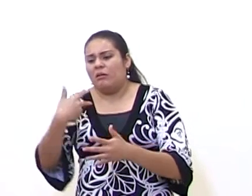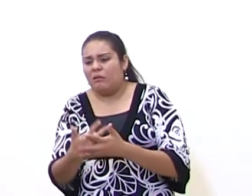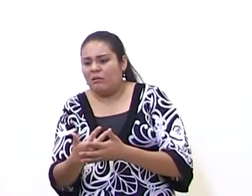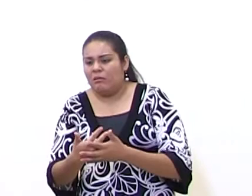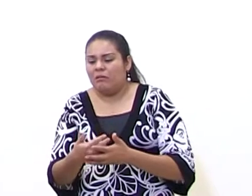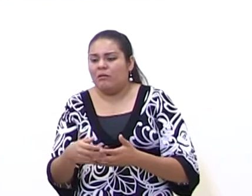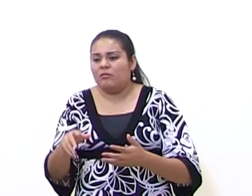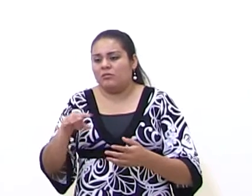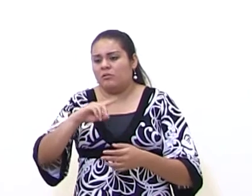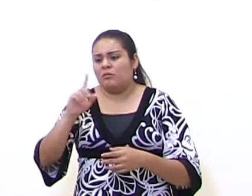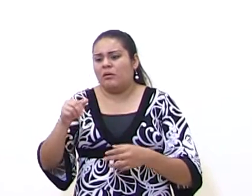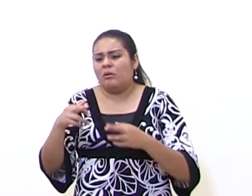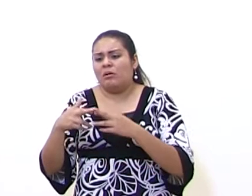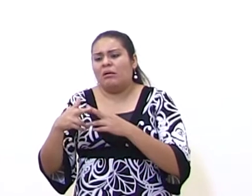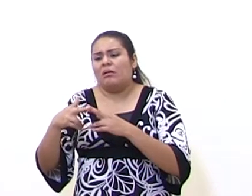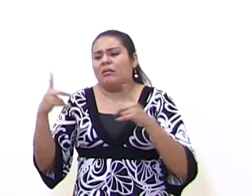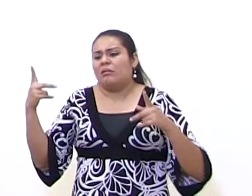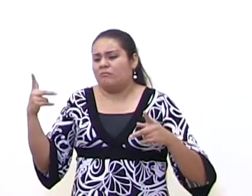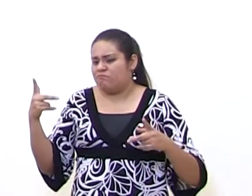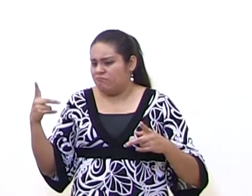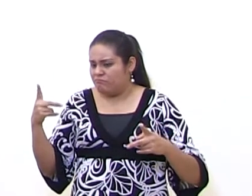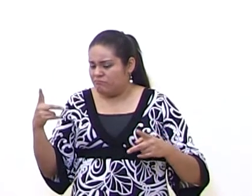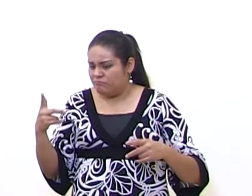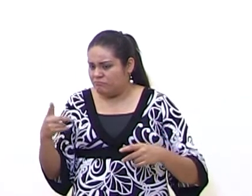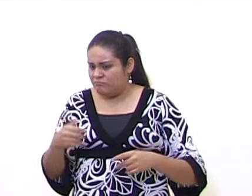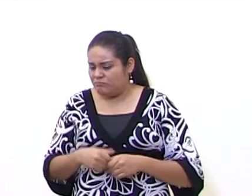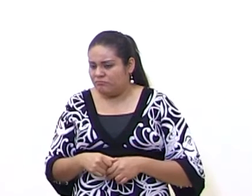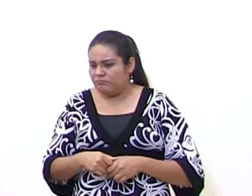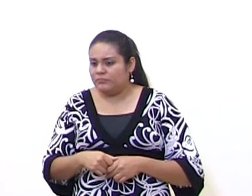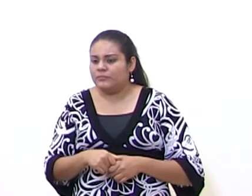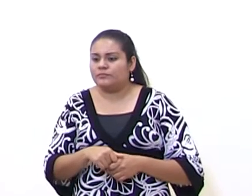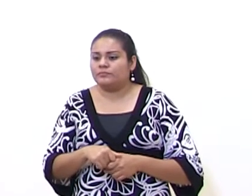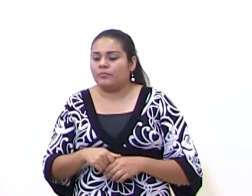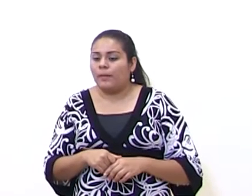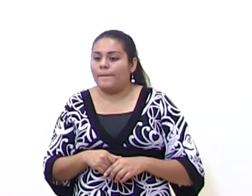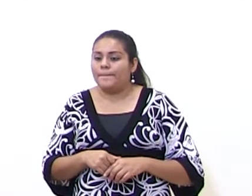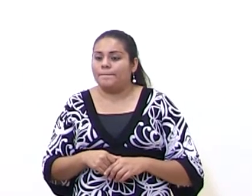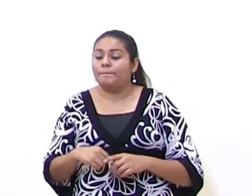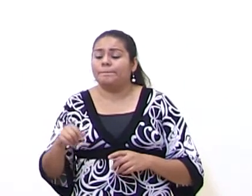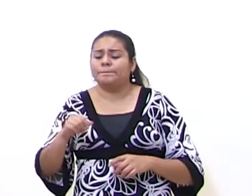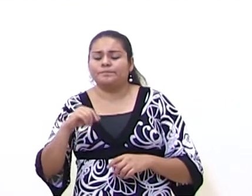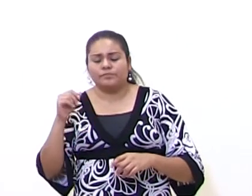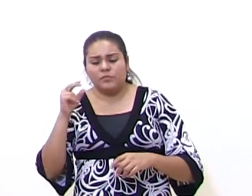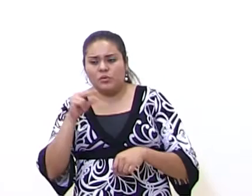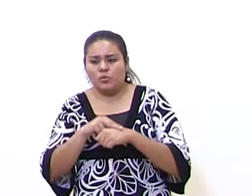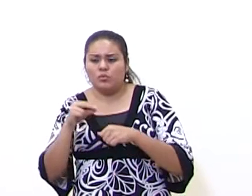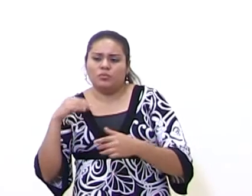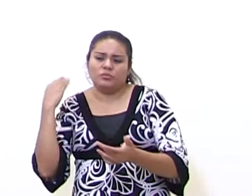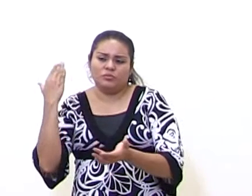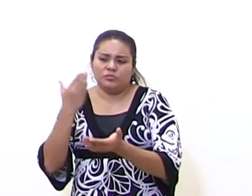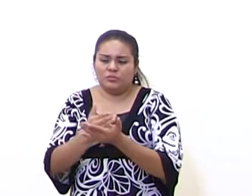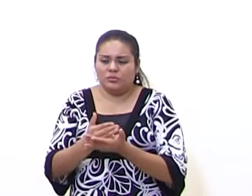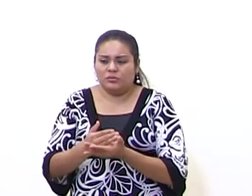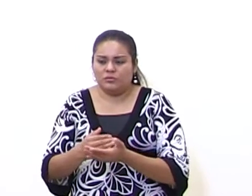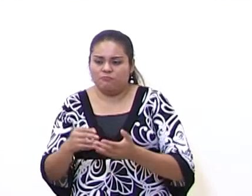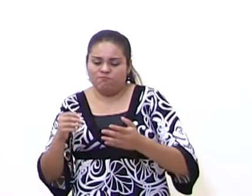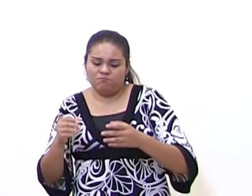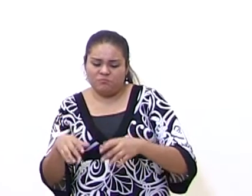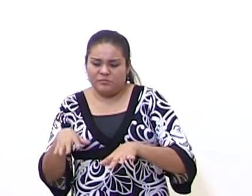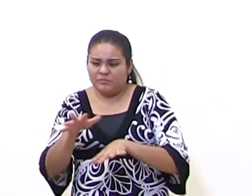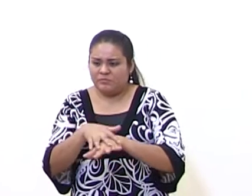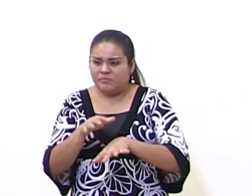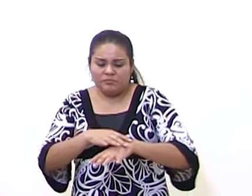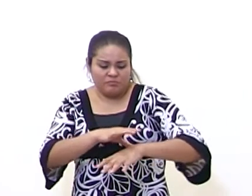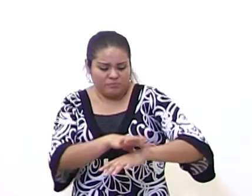¿sí? Para que le curaran. Ahí va incluso doble ejemplo. Entonces el doctor, pues claro está, necesita mirar cuáles son